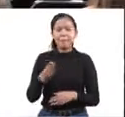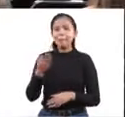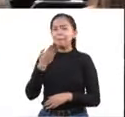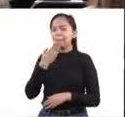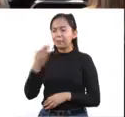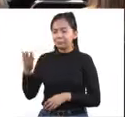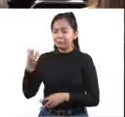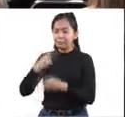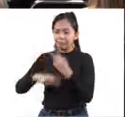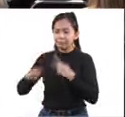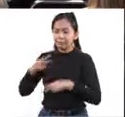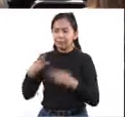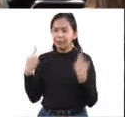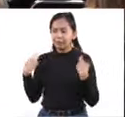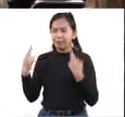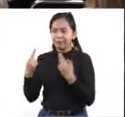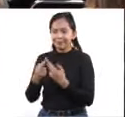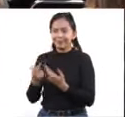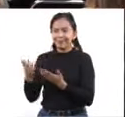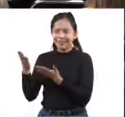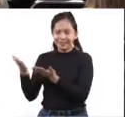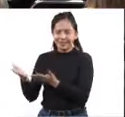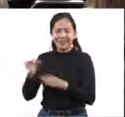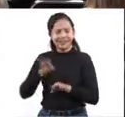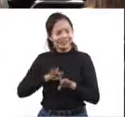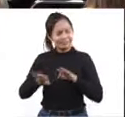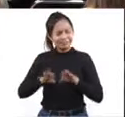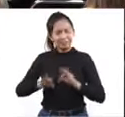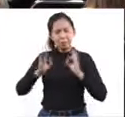muchas gracias por su incansable labor.